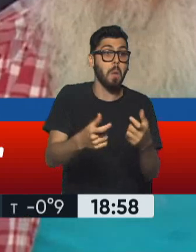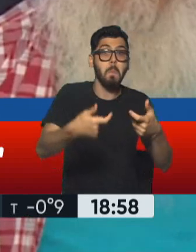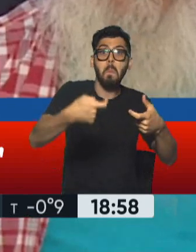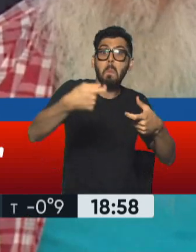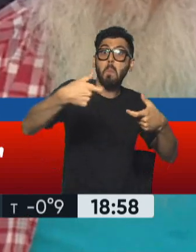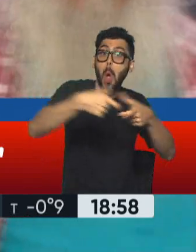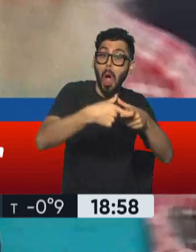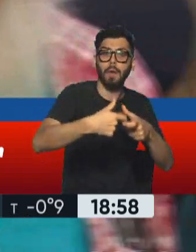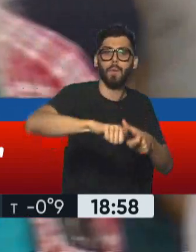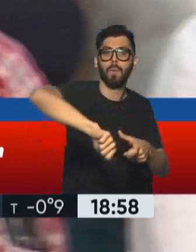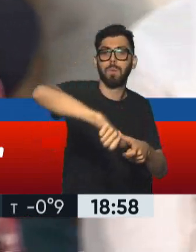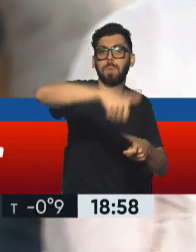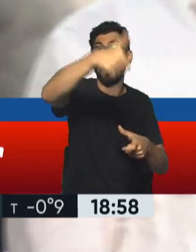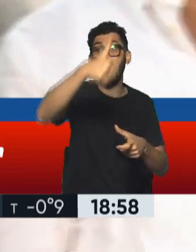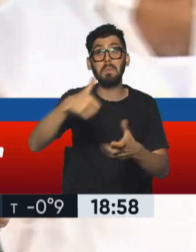millones pierdan.